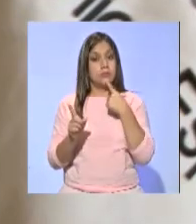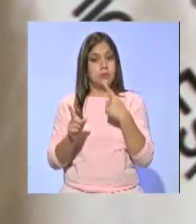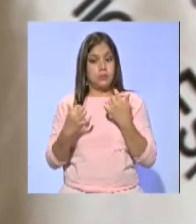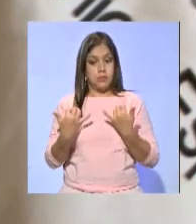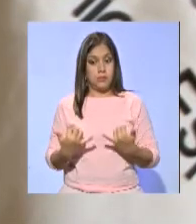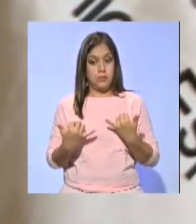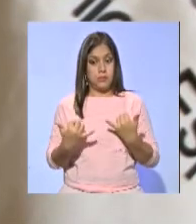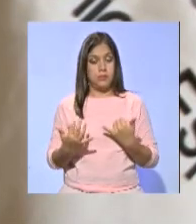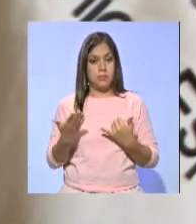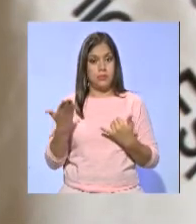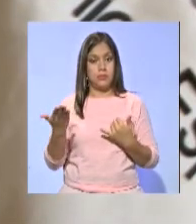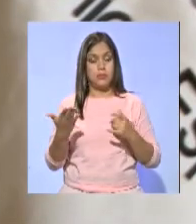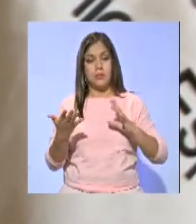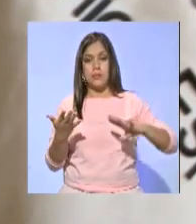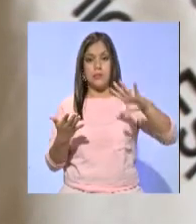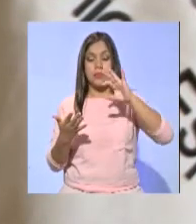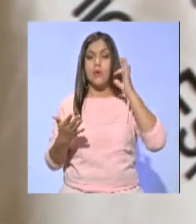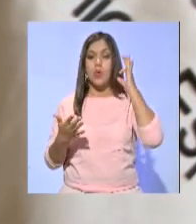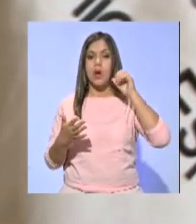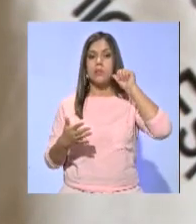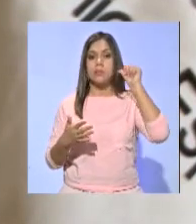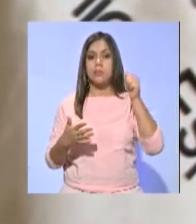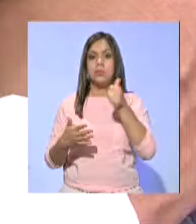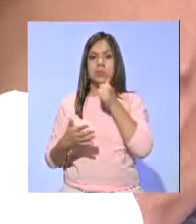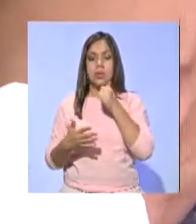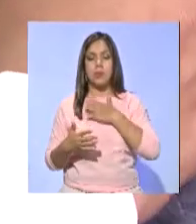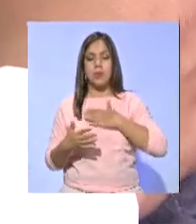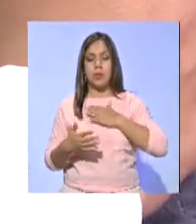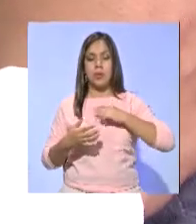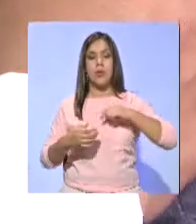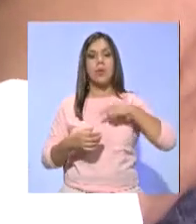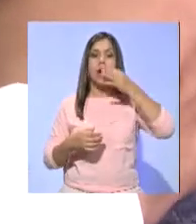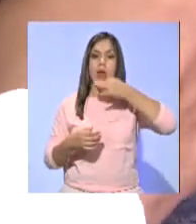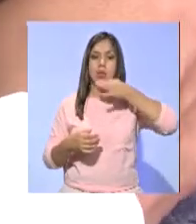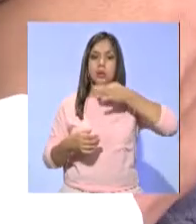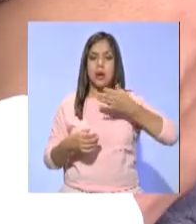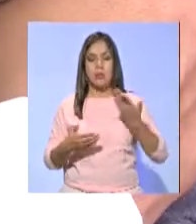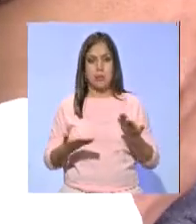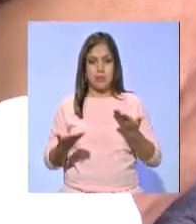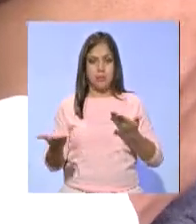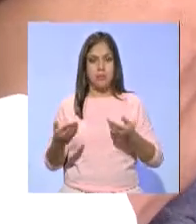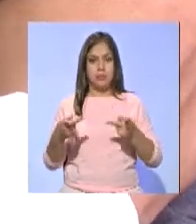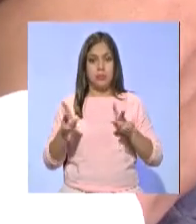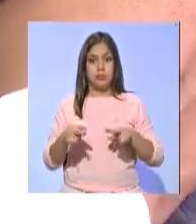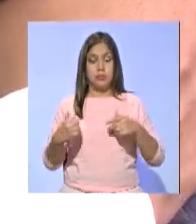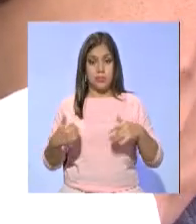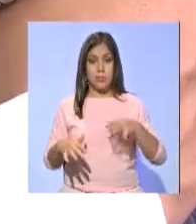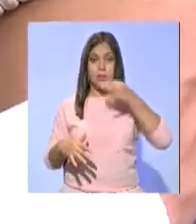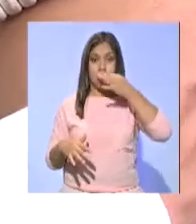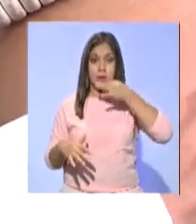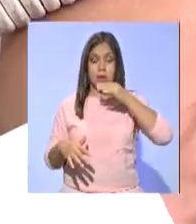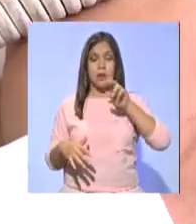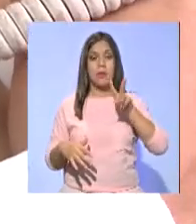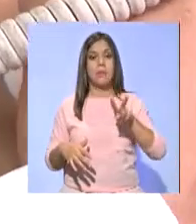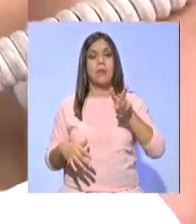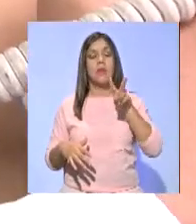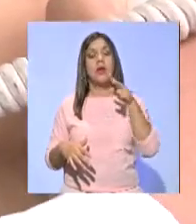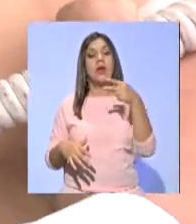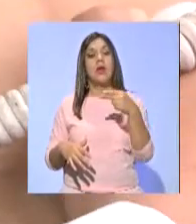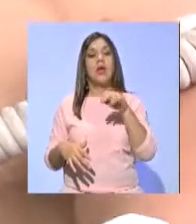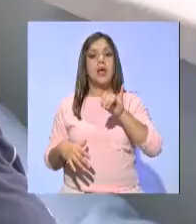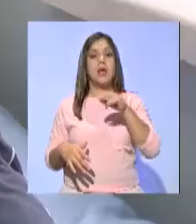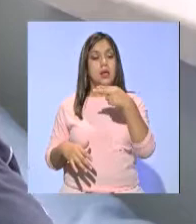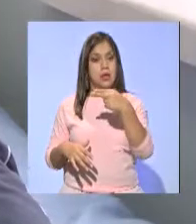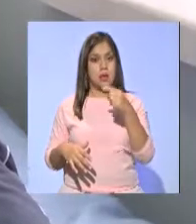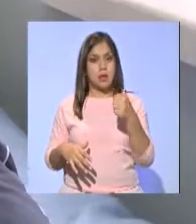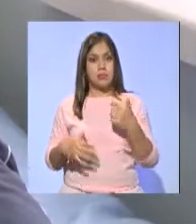la estrategia de que todas las mujeres embarazadas se hagan la prueba de VIH. Una vez que la mujer embarazada se realiza la prueba de tamizaje de VIH y da positivo,